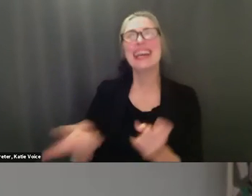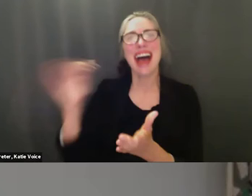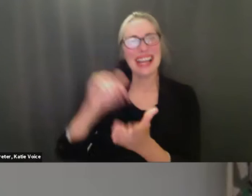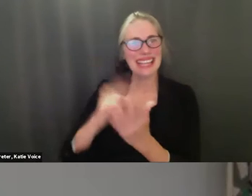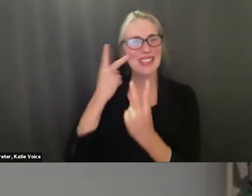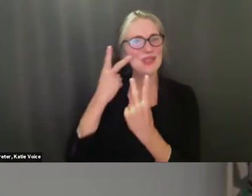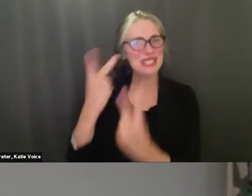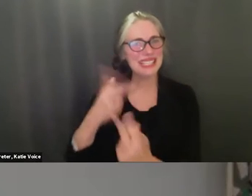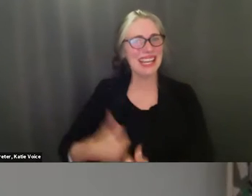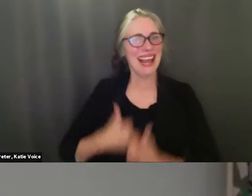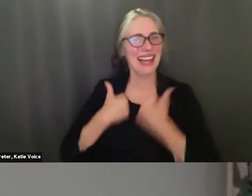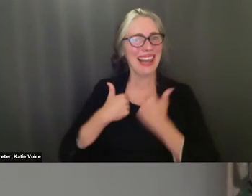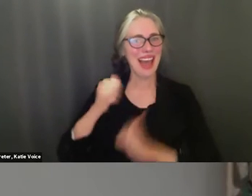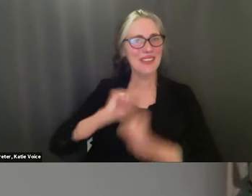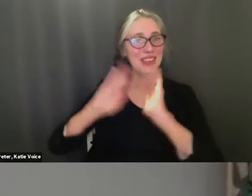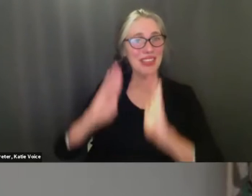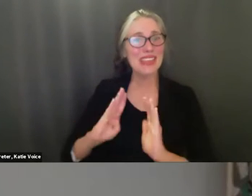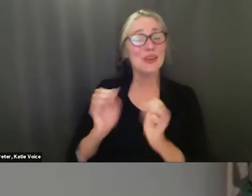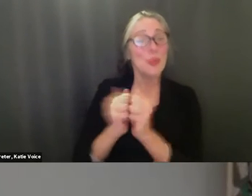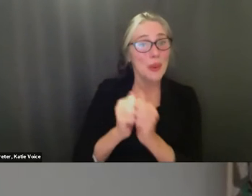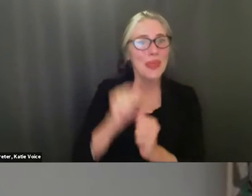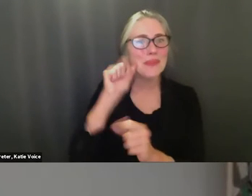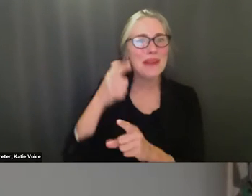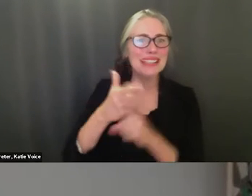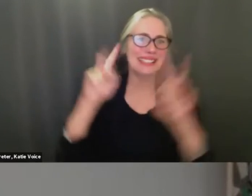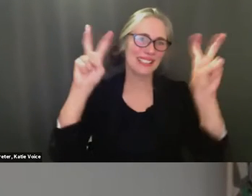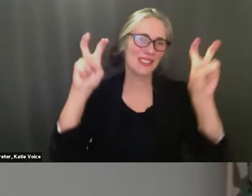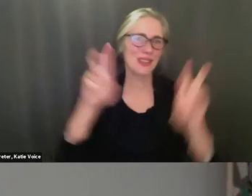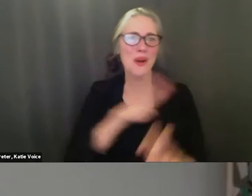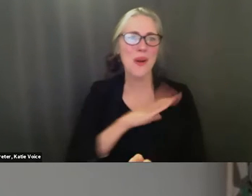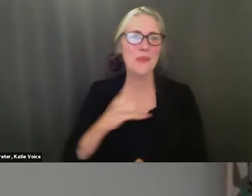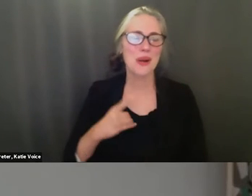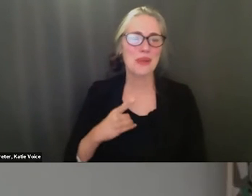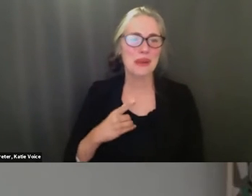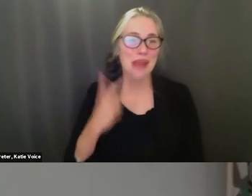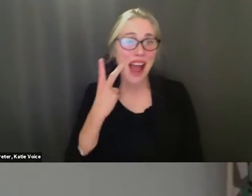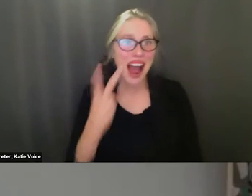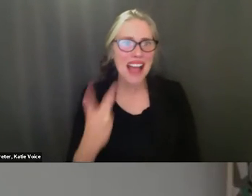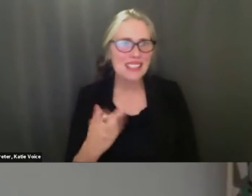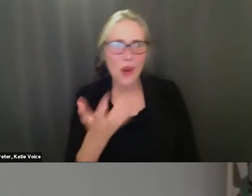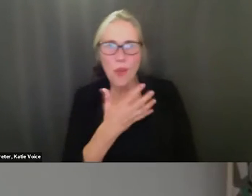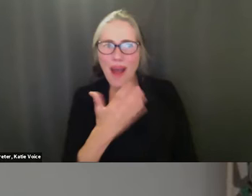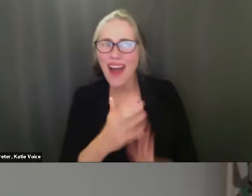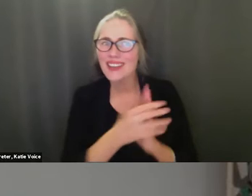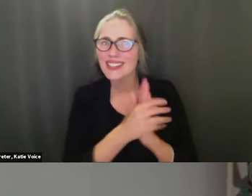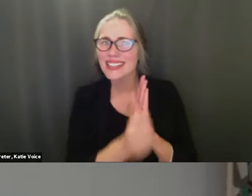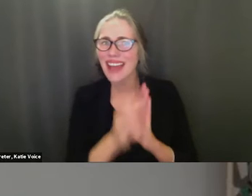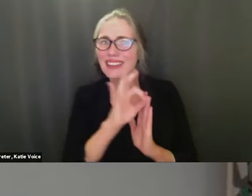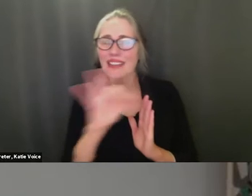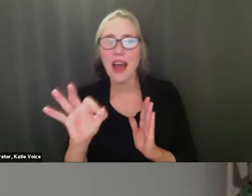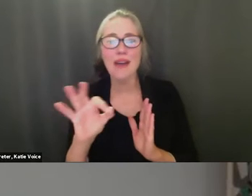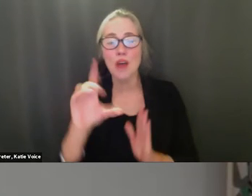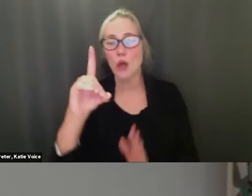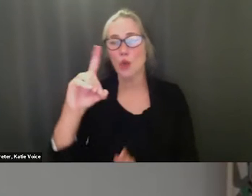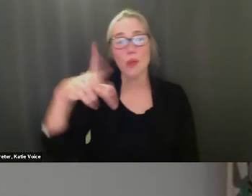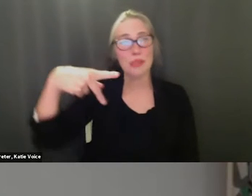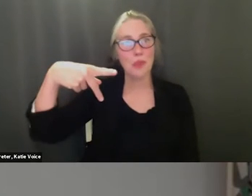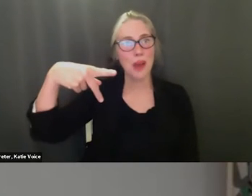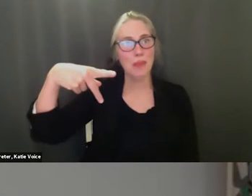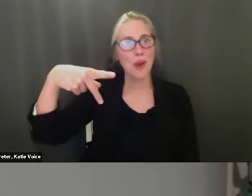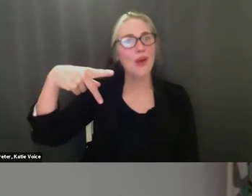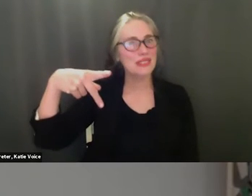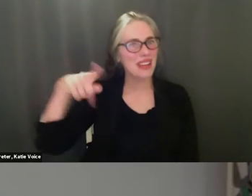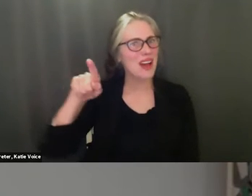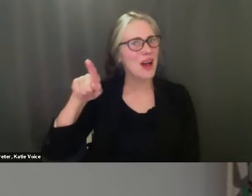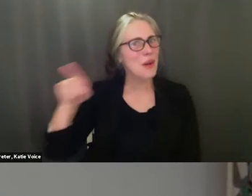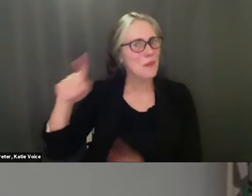que conmemoramos el regreso del consejo con mis hermanas del consejo que estuvieron ahí el viernes. Y el talento de